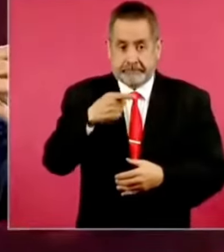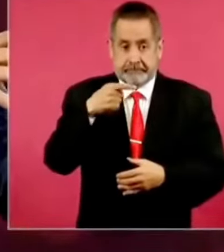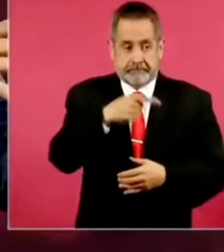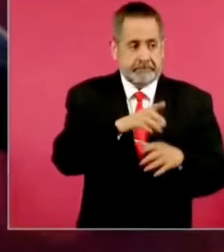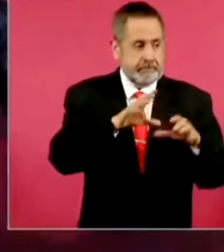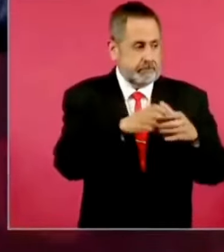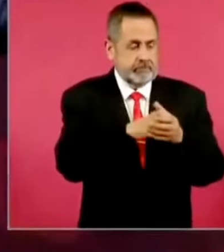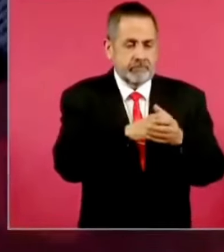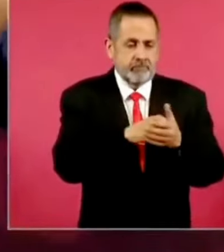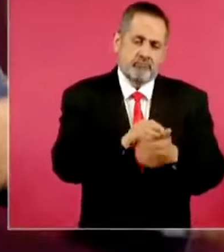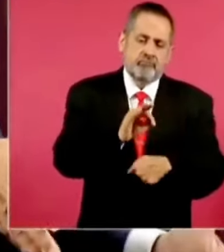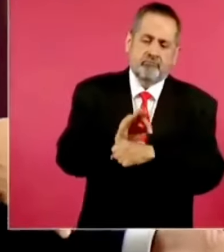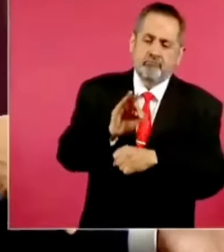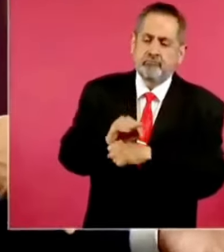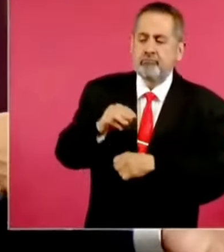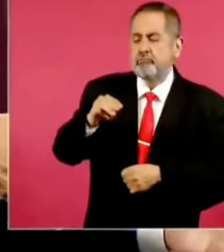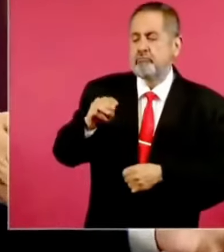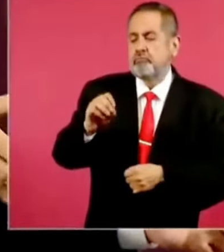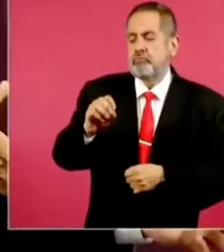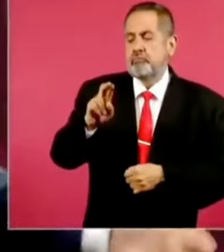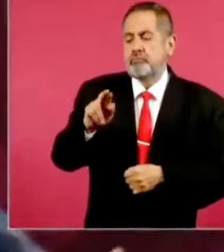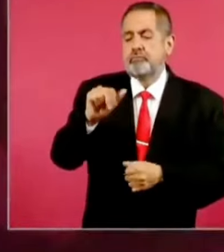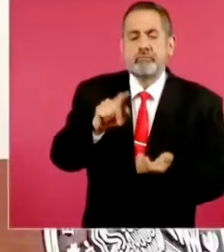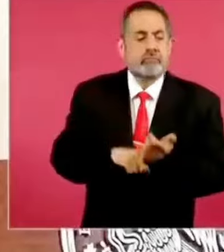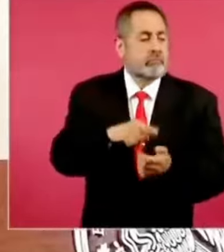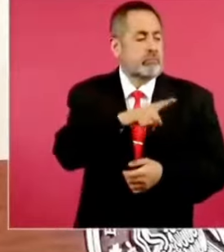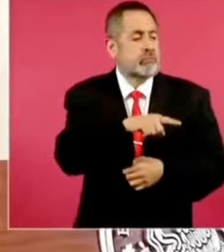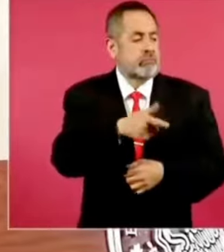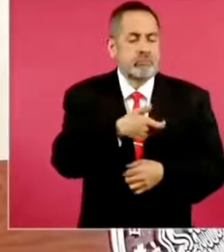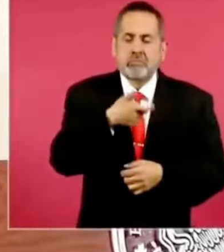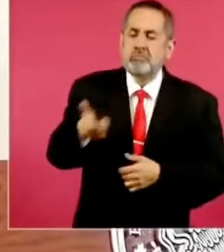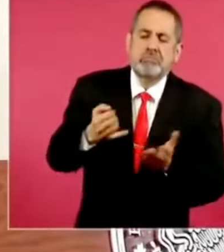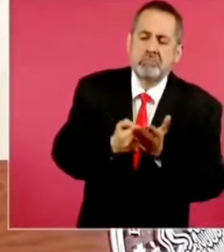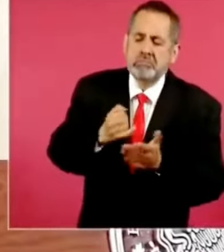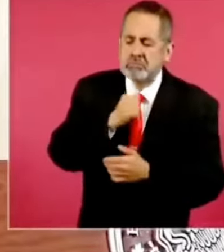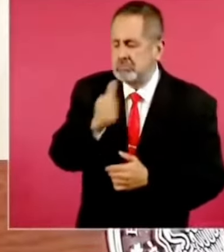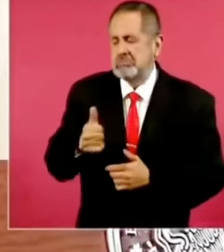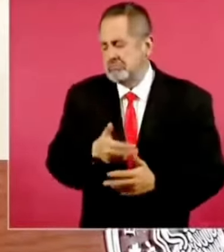Morena son los que no pagan impuestos.